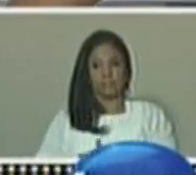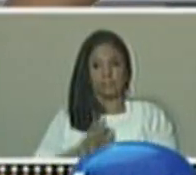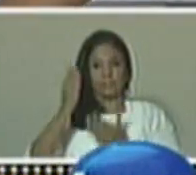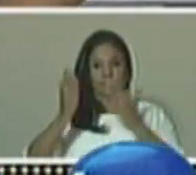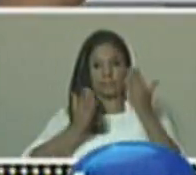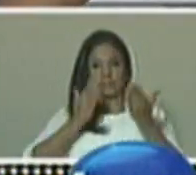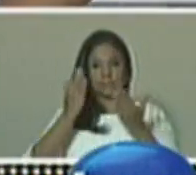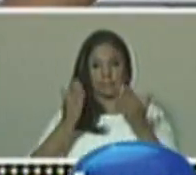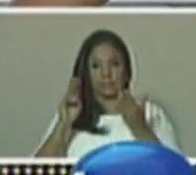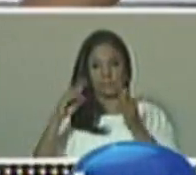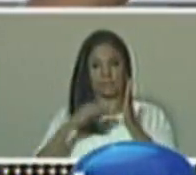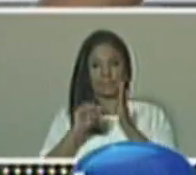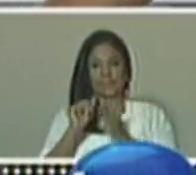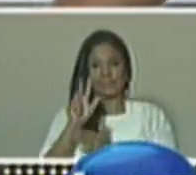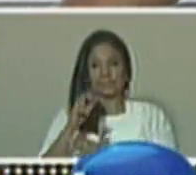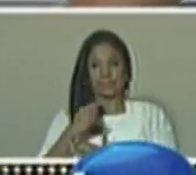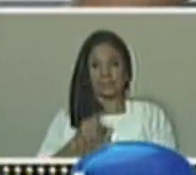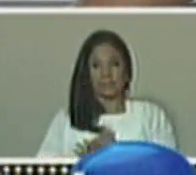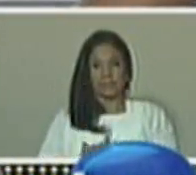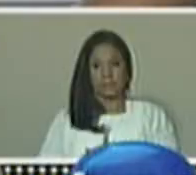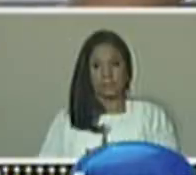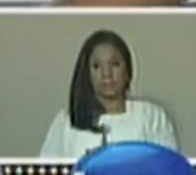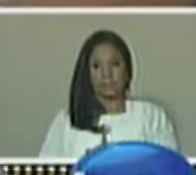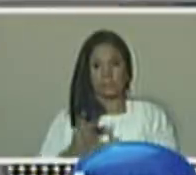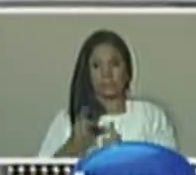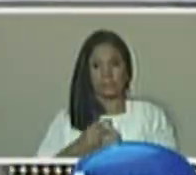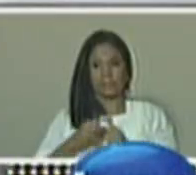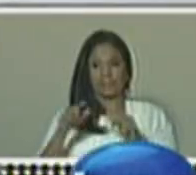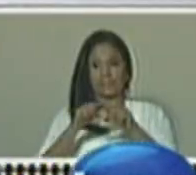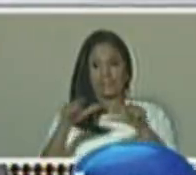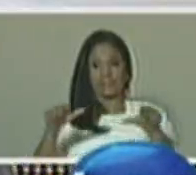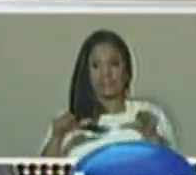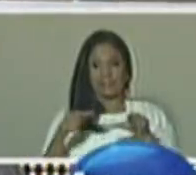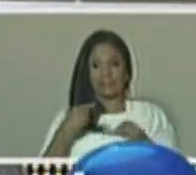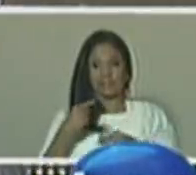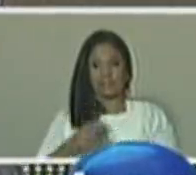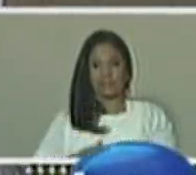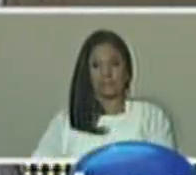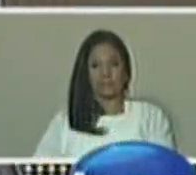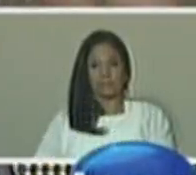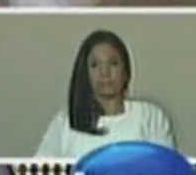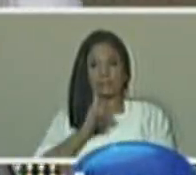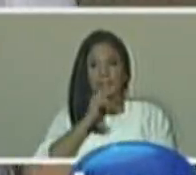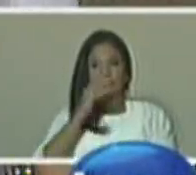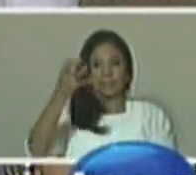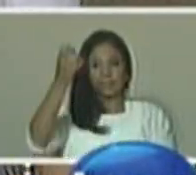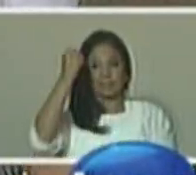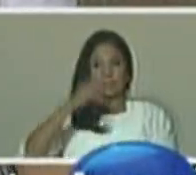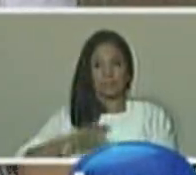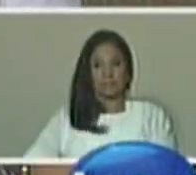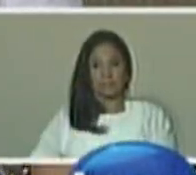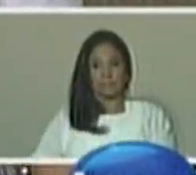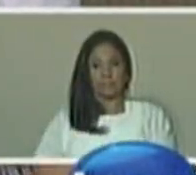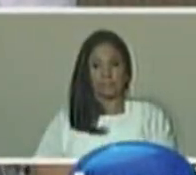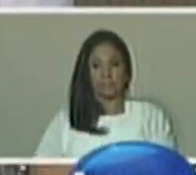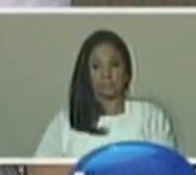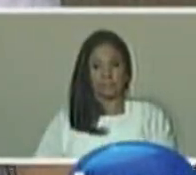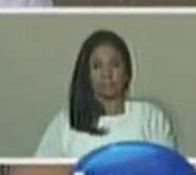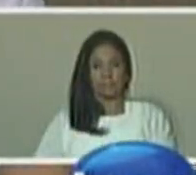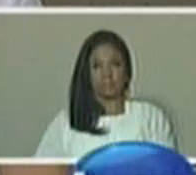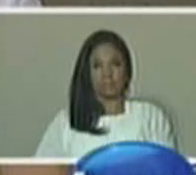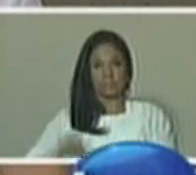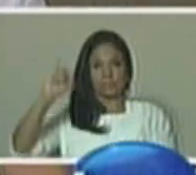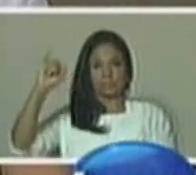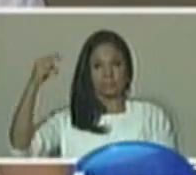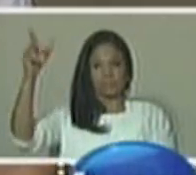oratoria 2013 de Cleveland Wireless. Vamos a anunciar el primer lugar. ¿Quién ganó, Juan David? ¿Quién ganó? Ganó